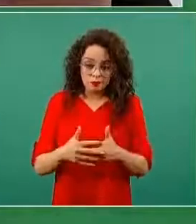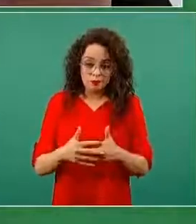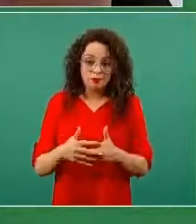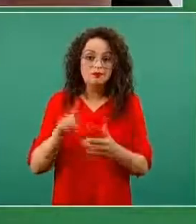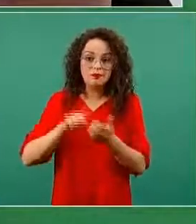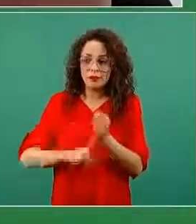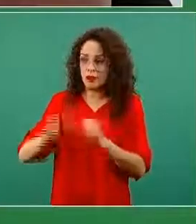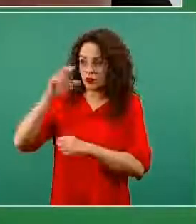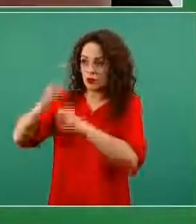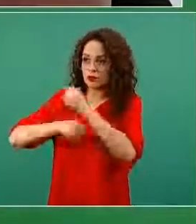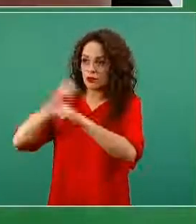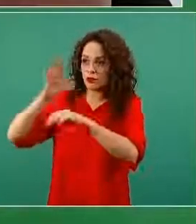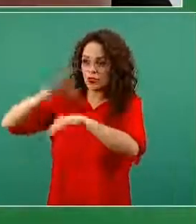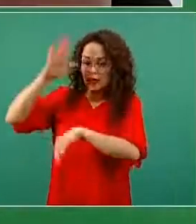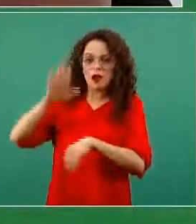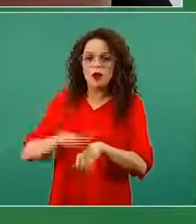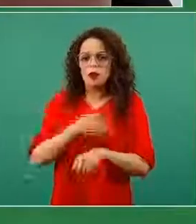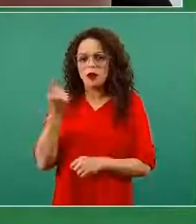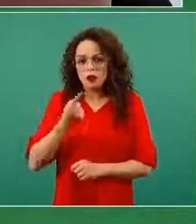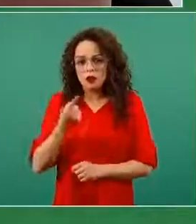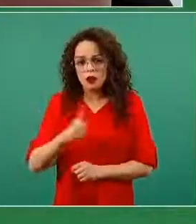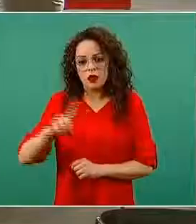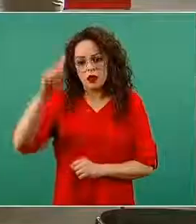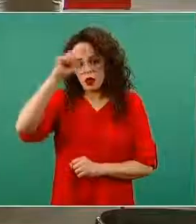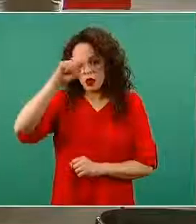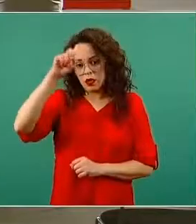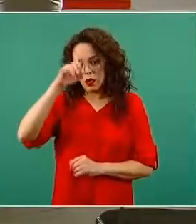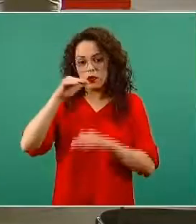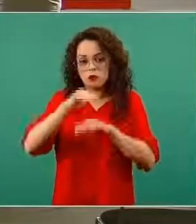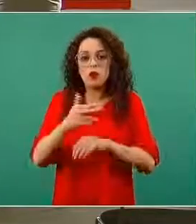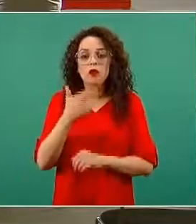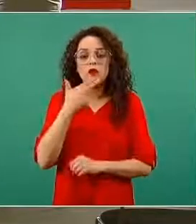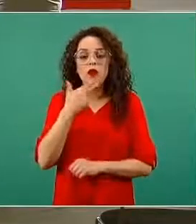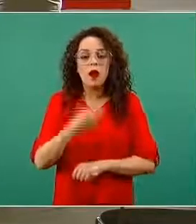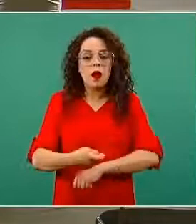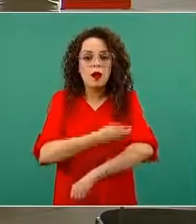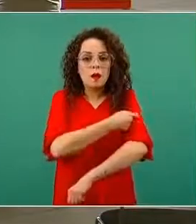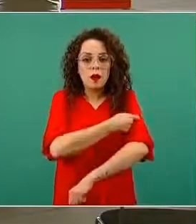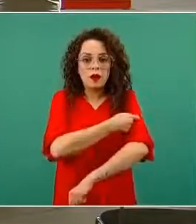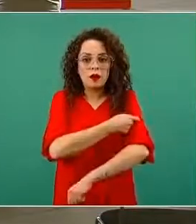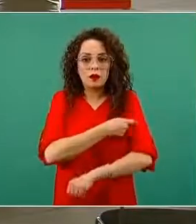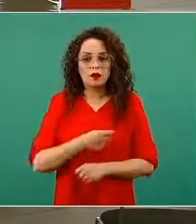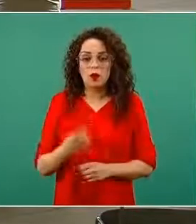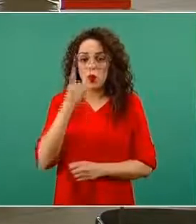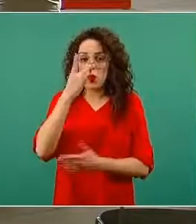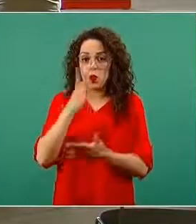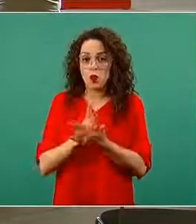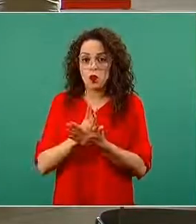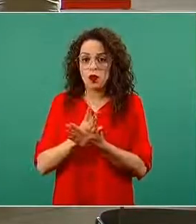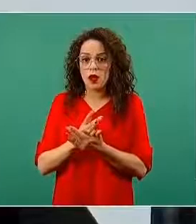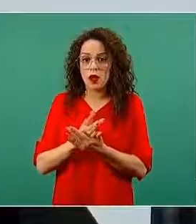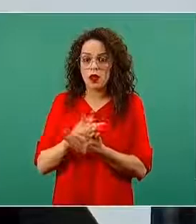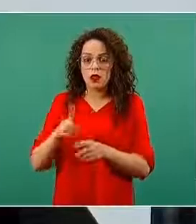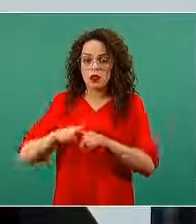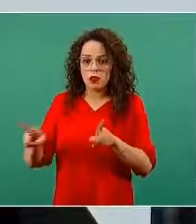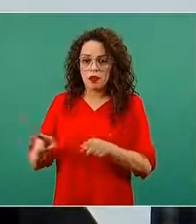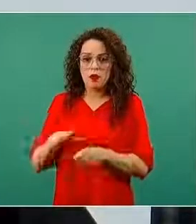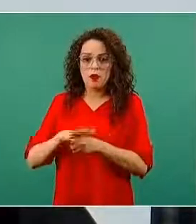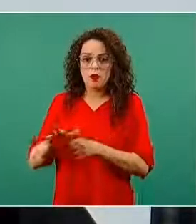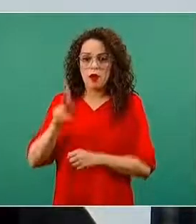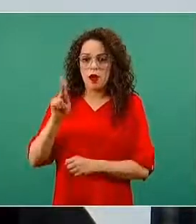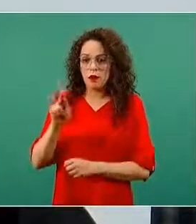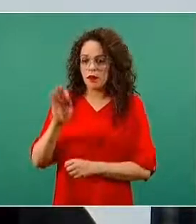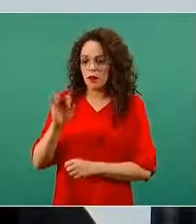las recomendaciones que hay de uso de las vacunas, excepto una de ellas, la vacuna Pfizer. Todas